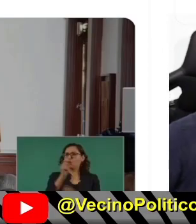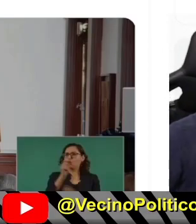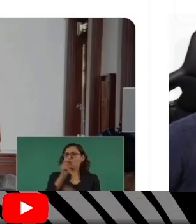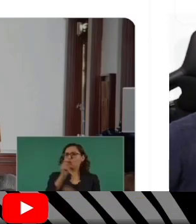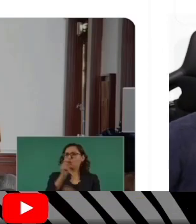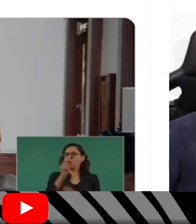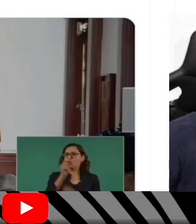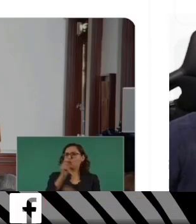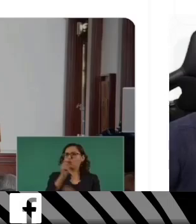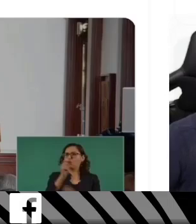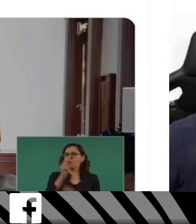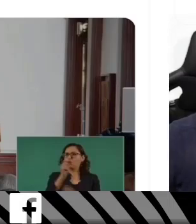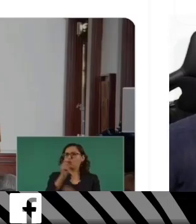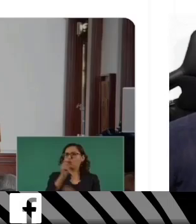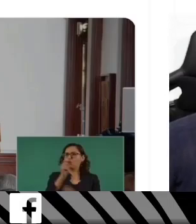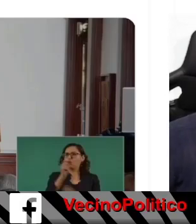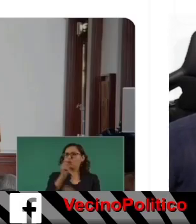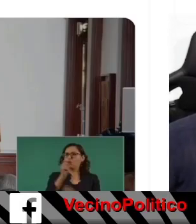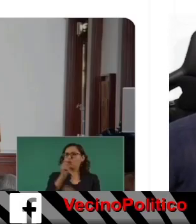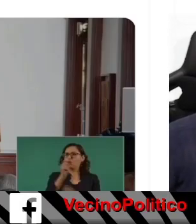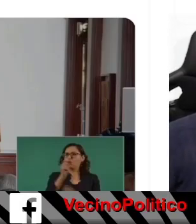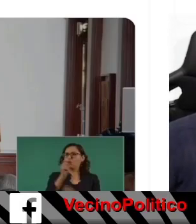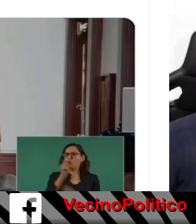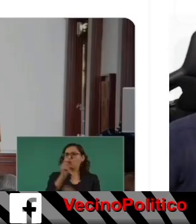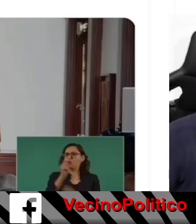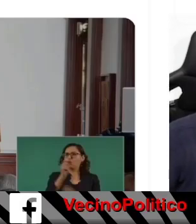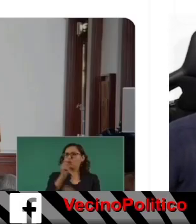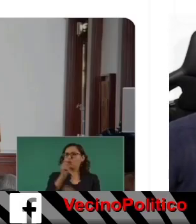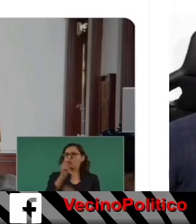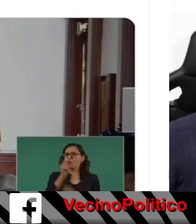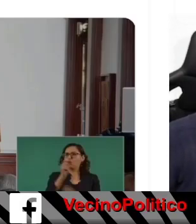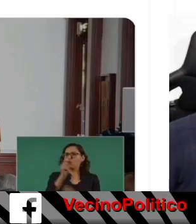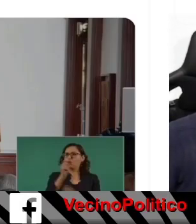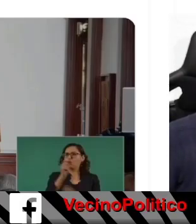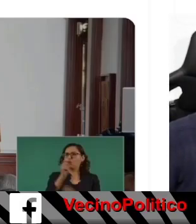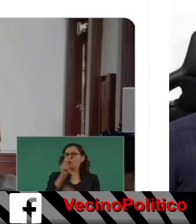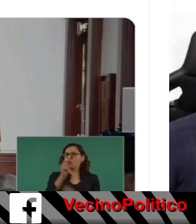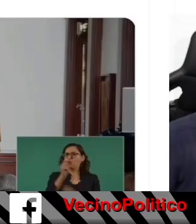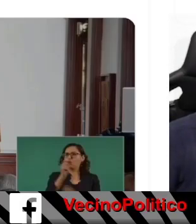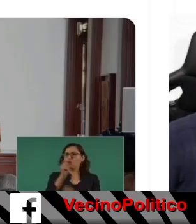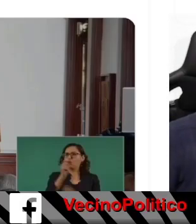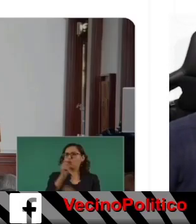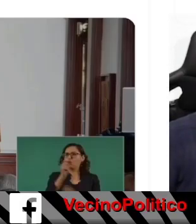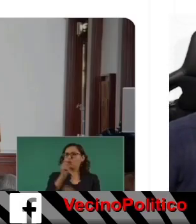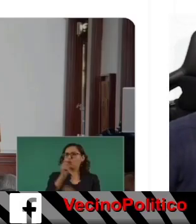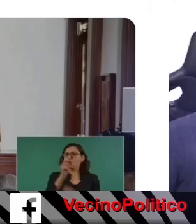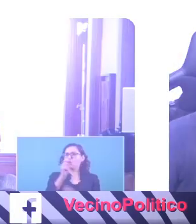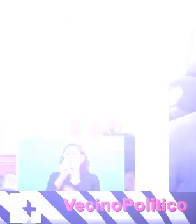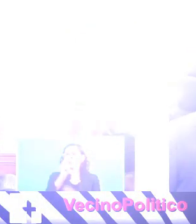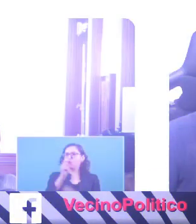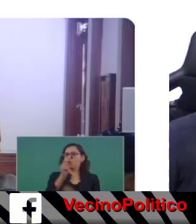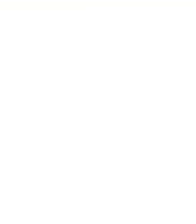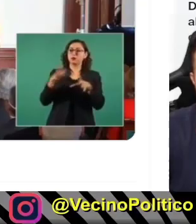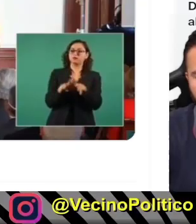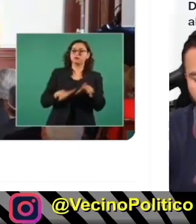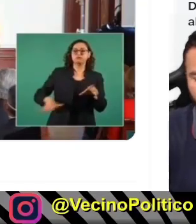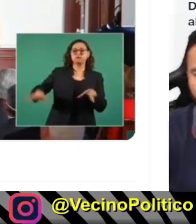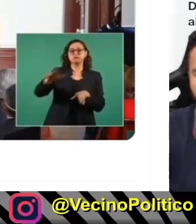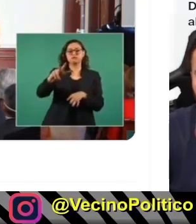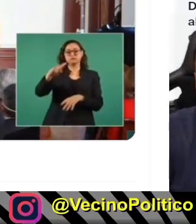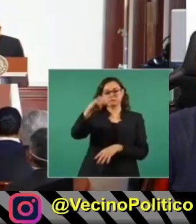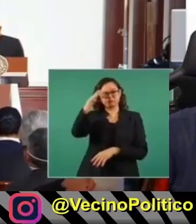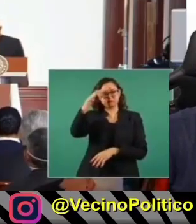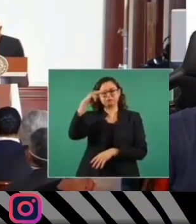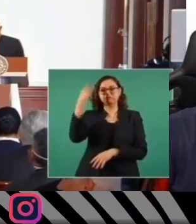farsa neoliberal y parando en seco esta tendencia privatizadora que tanto daño realmente le ha hecho al pueblo mexicano. La